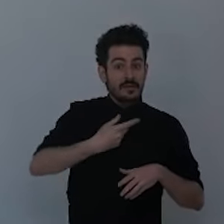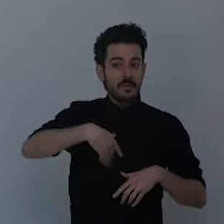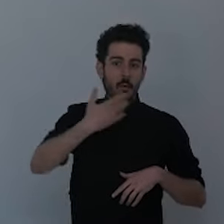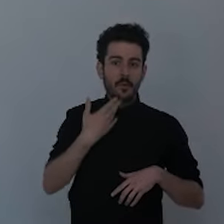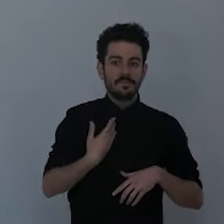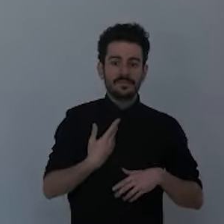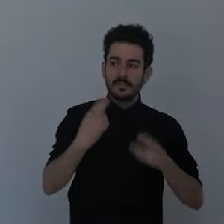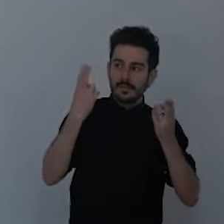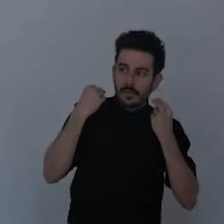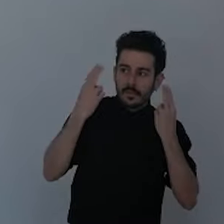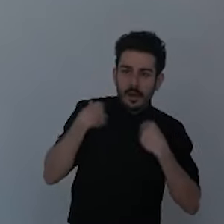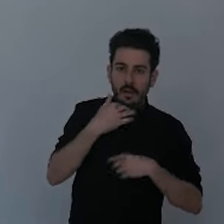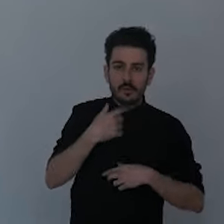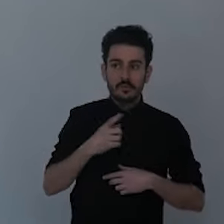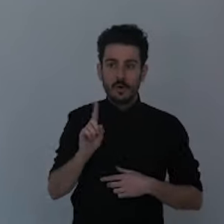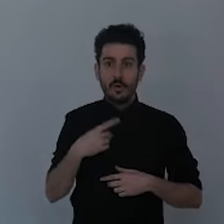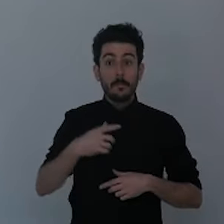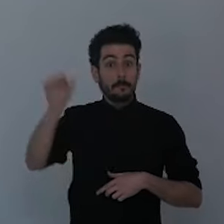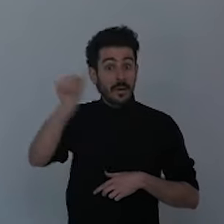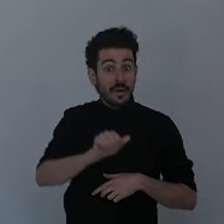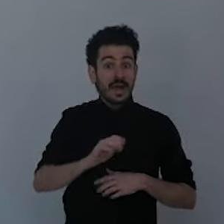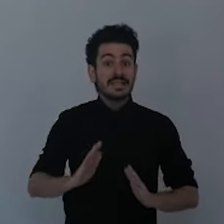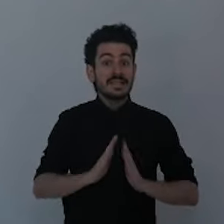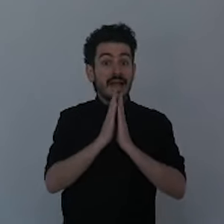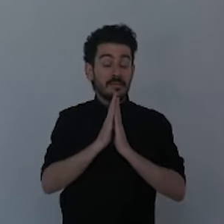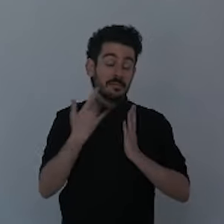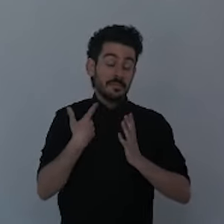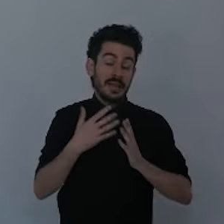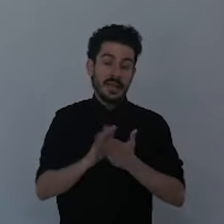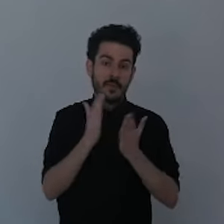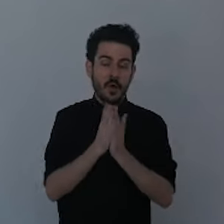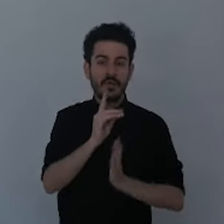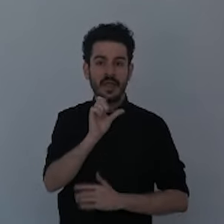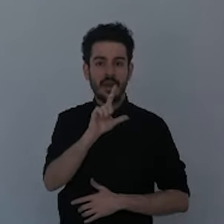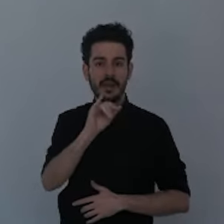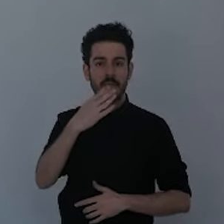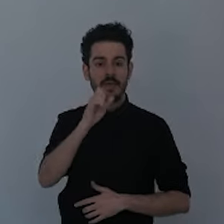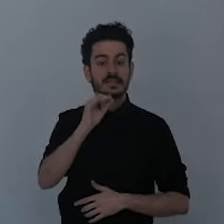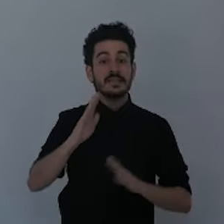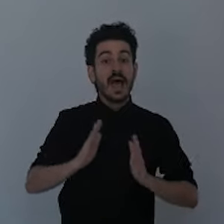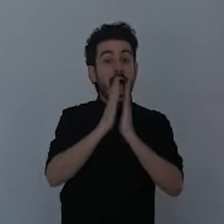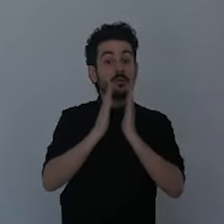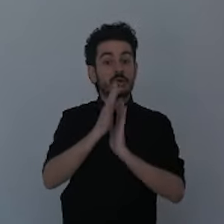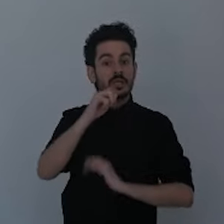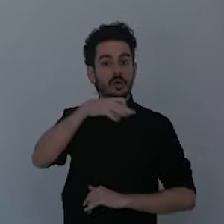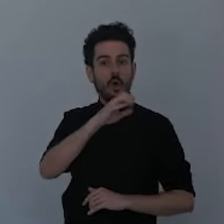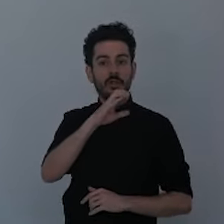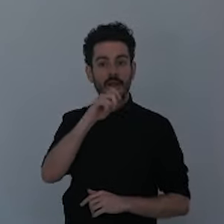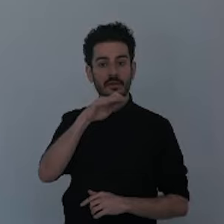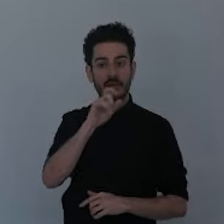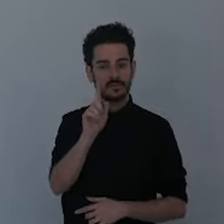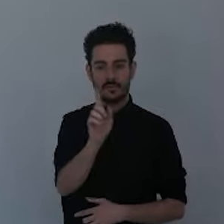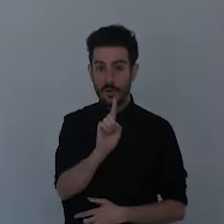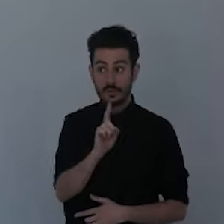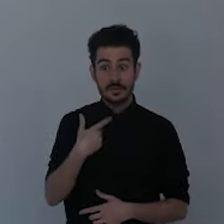es la de los santos inocentes que describió Delibes. La única España que queda de aquellos tiempos pervive en sus